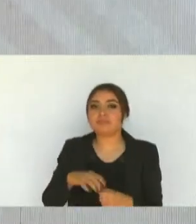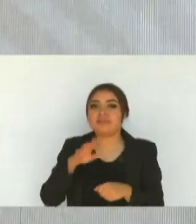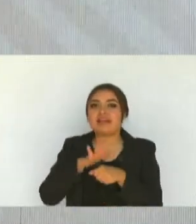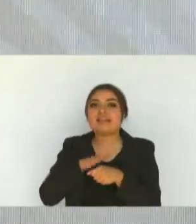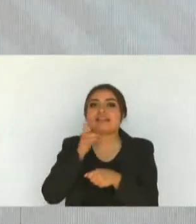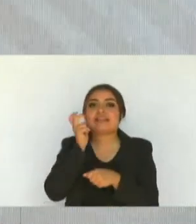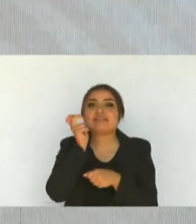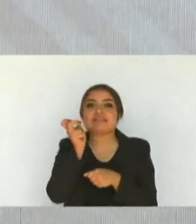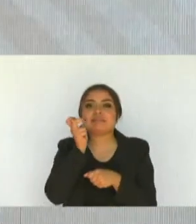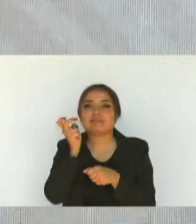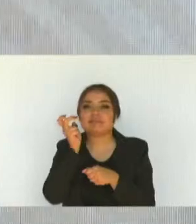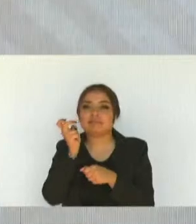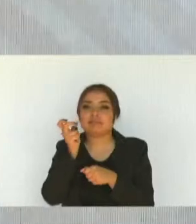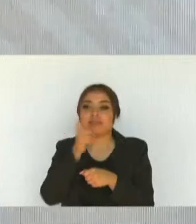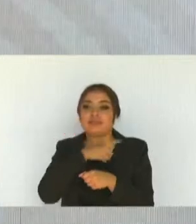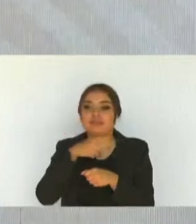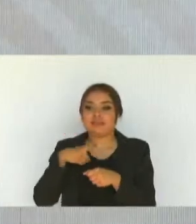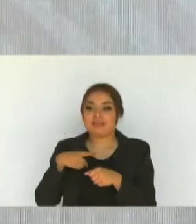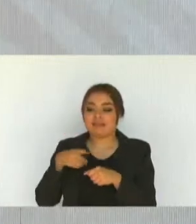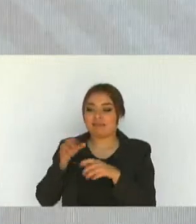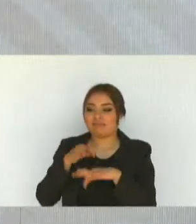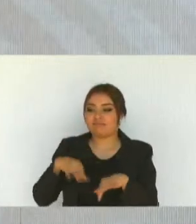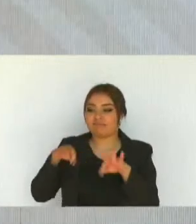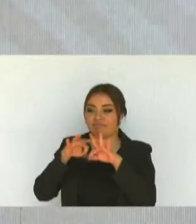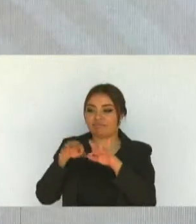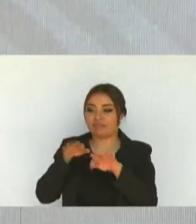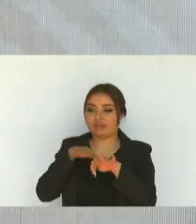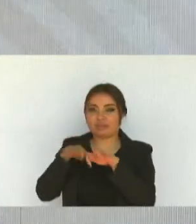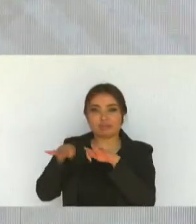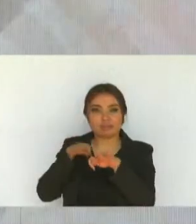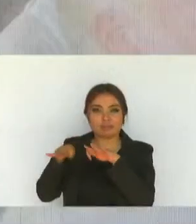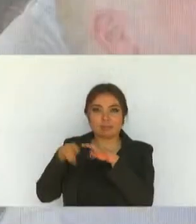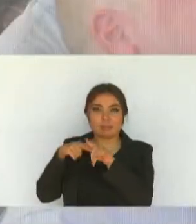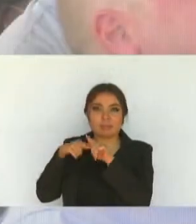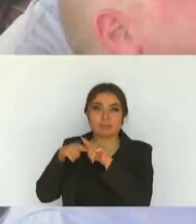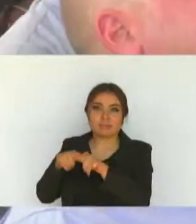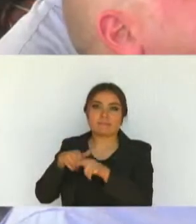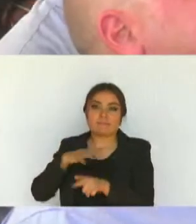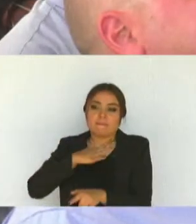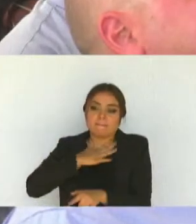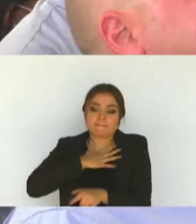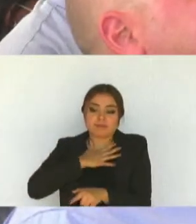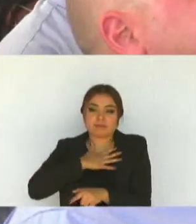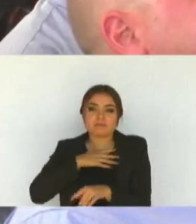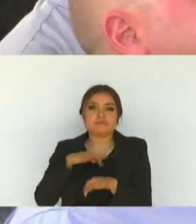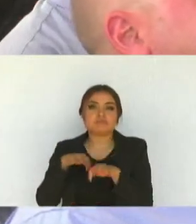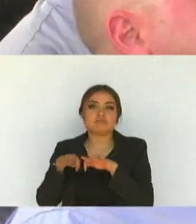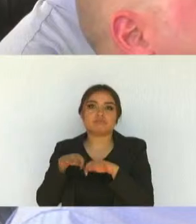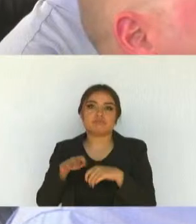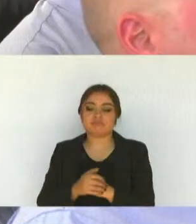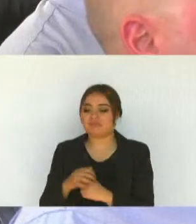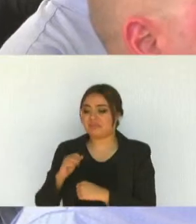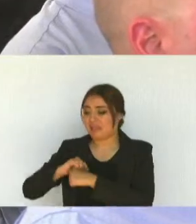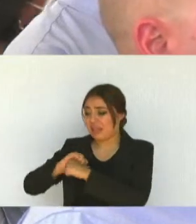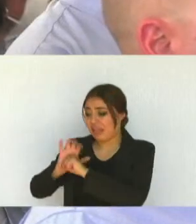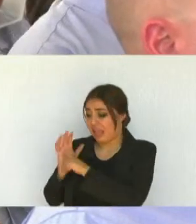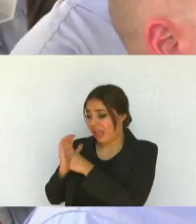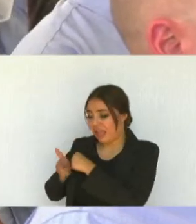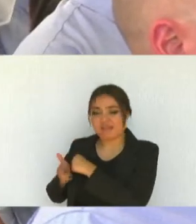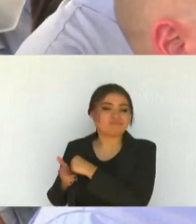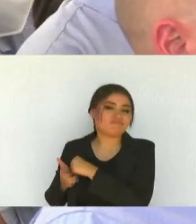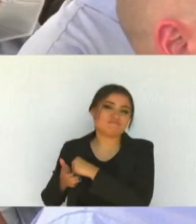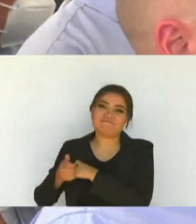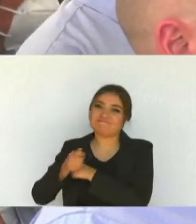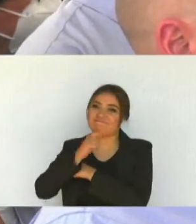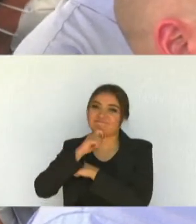importante seguir trabajando, seguir haciendo lo que nos corresponde. La pandemia no ha terminado en